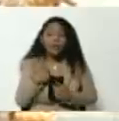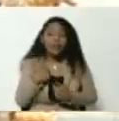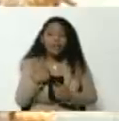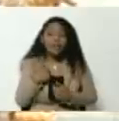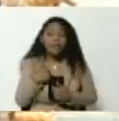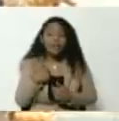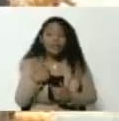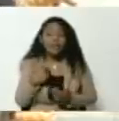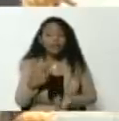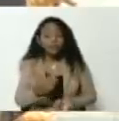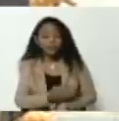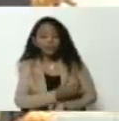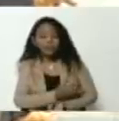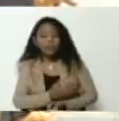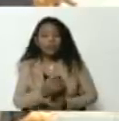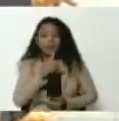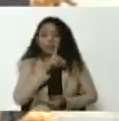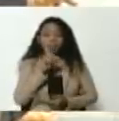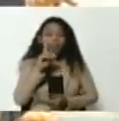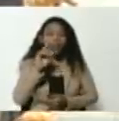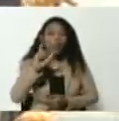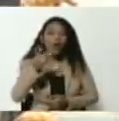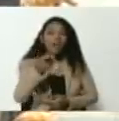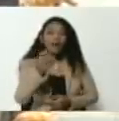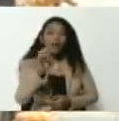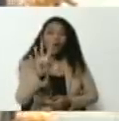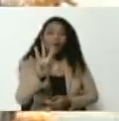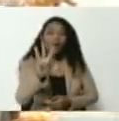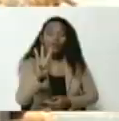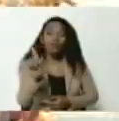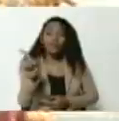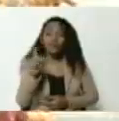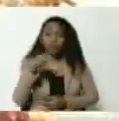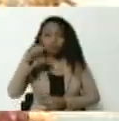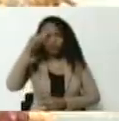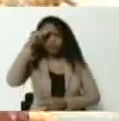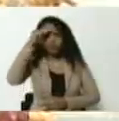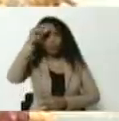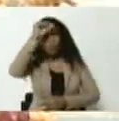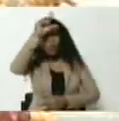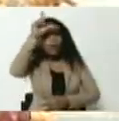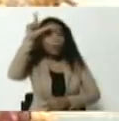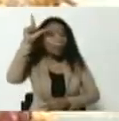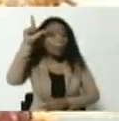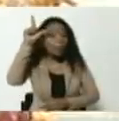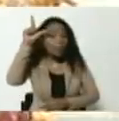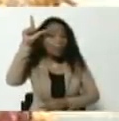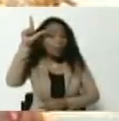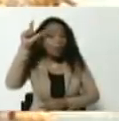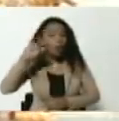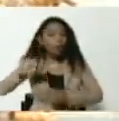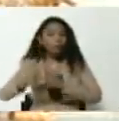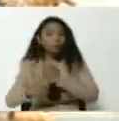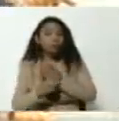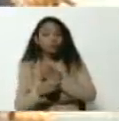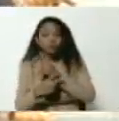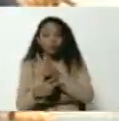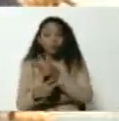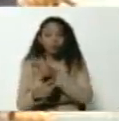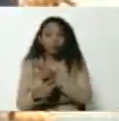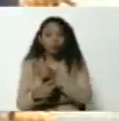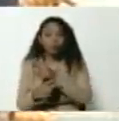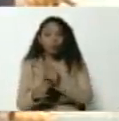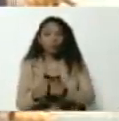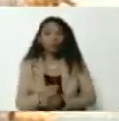seno del llamado G4? Que la molestia es porque Leopoldo López y Juan Guaidó, es decir, su